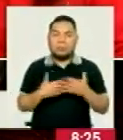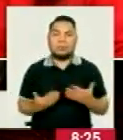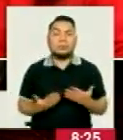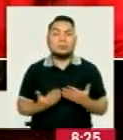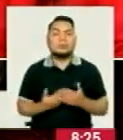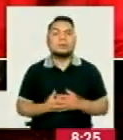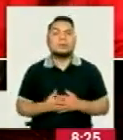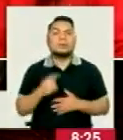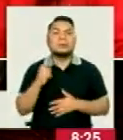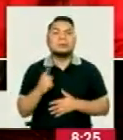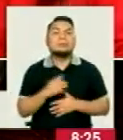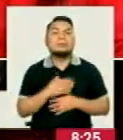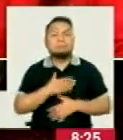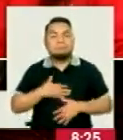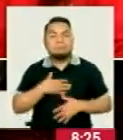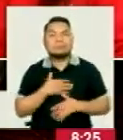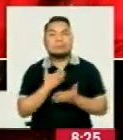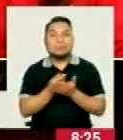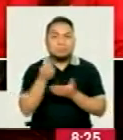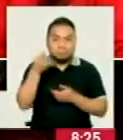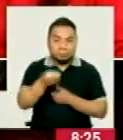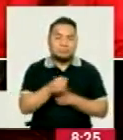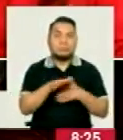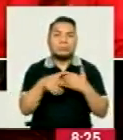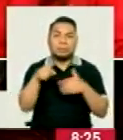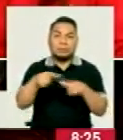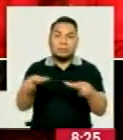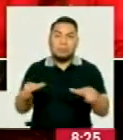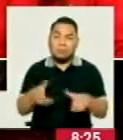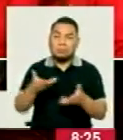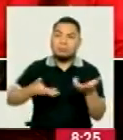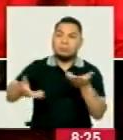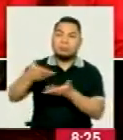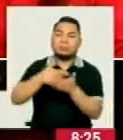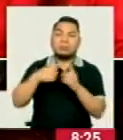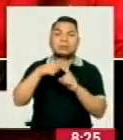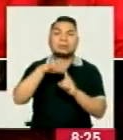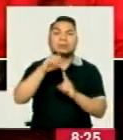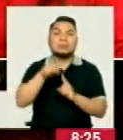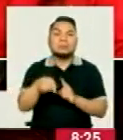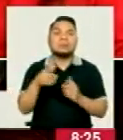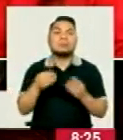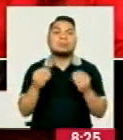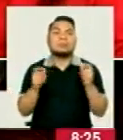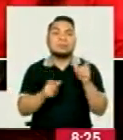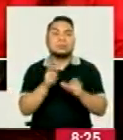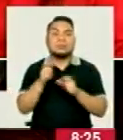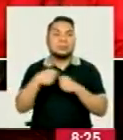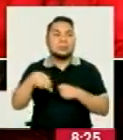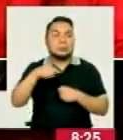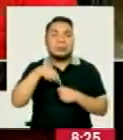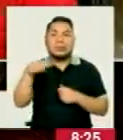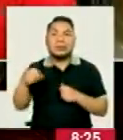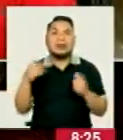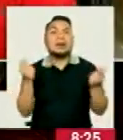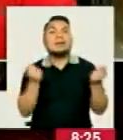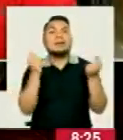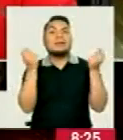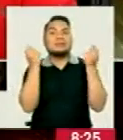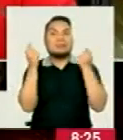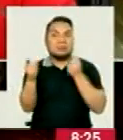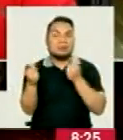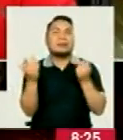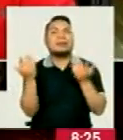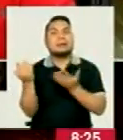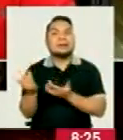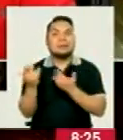todo un dinamismo económico, inclusive alrededor de la zona, porque se sabe que al tambo van a llegar muchos conciudadanos nuestros, y desde muy temprano también